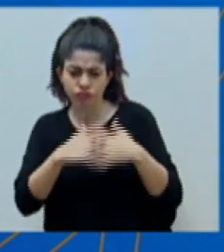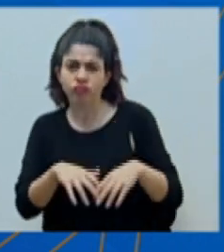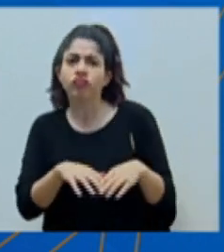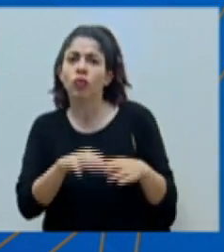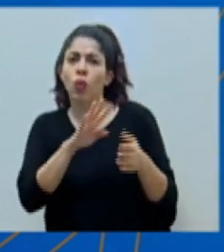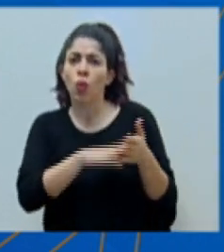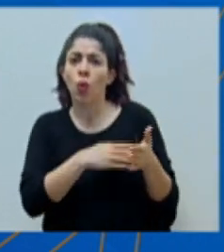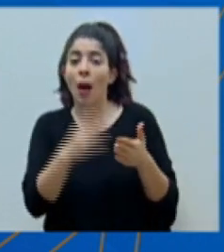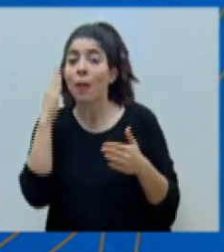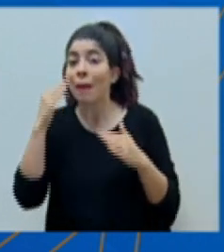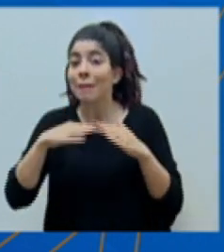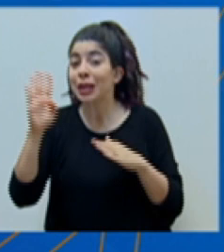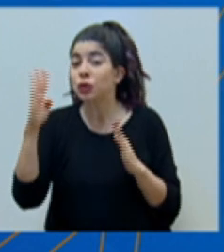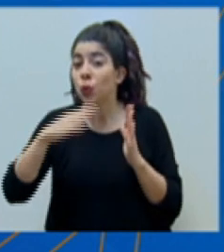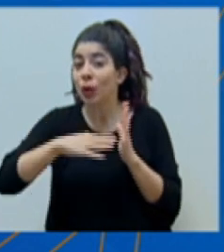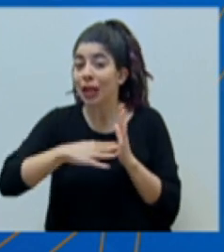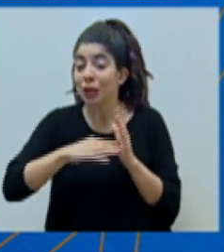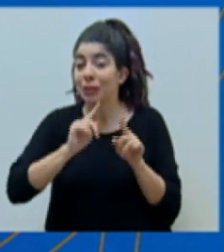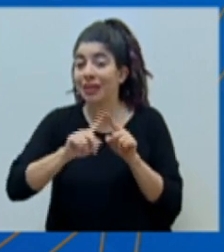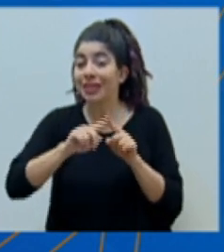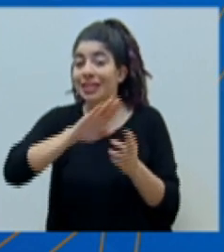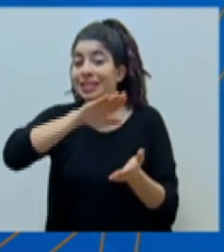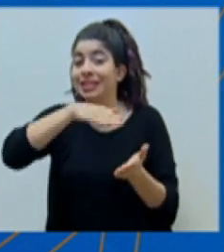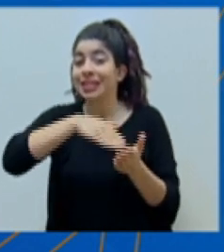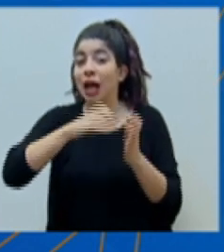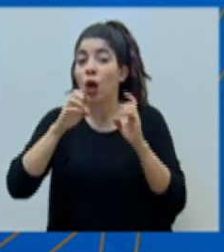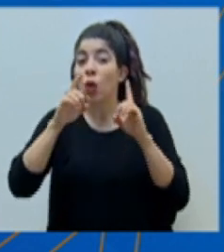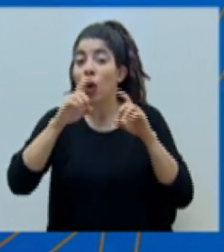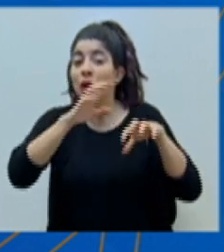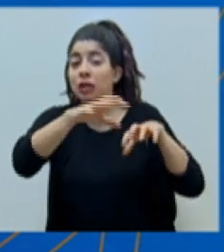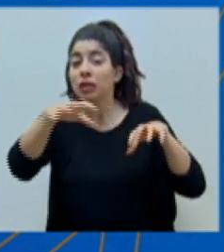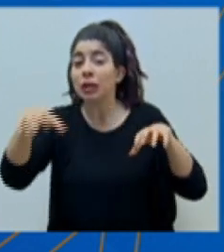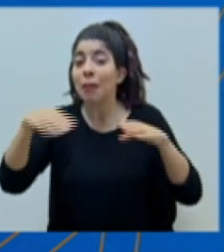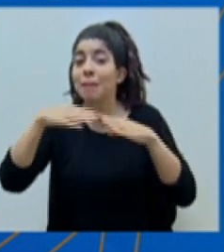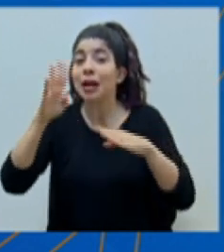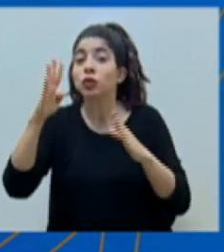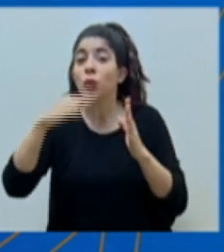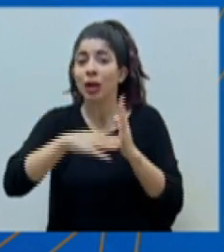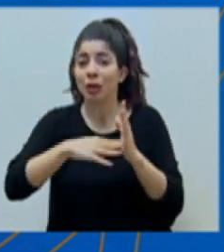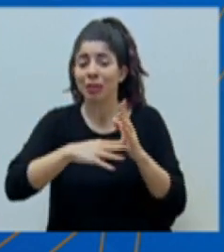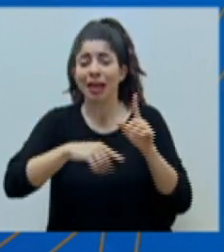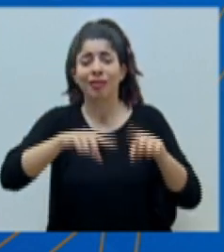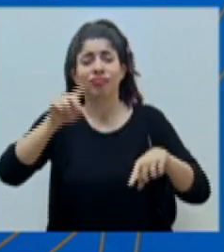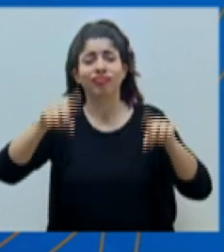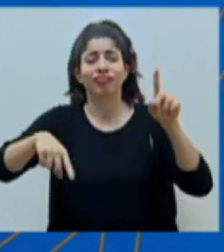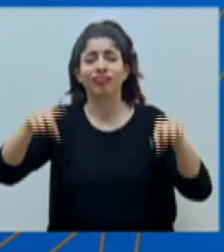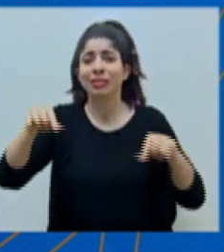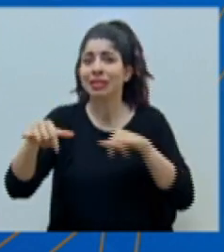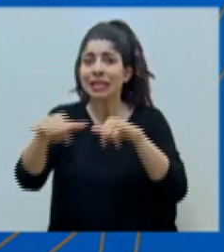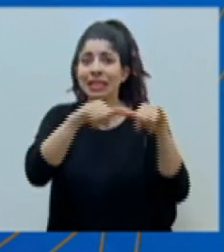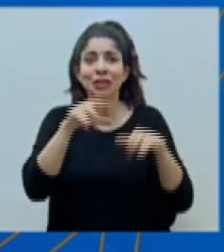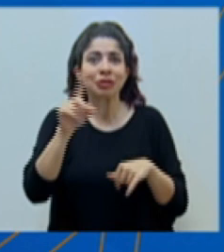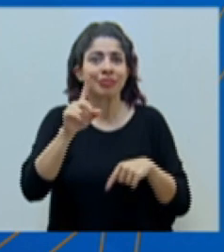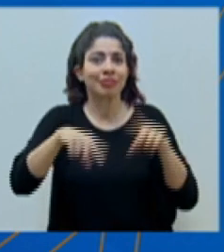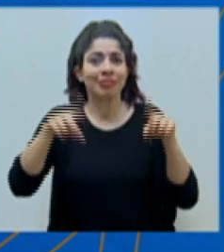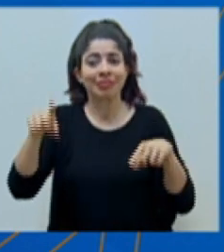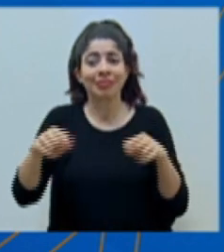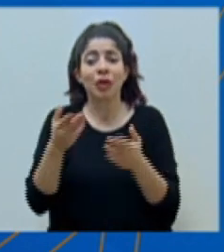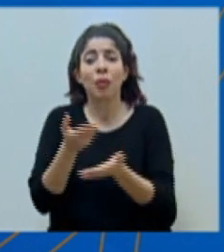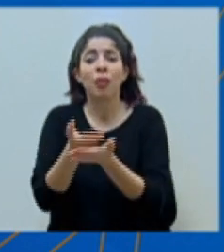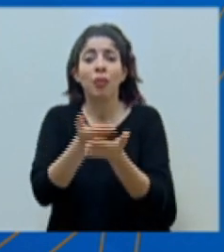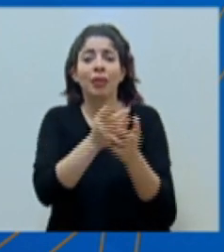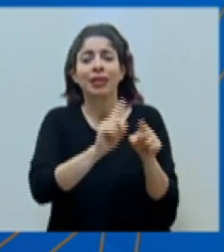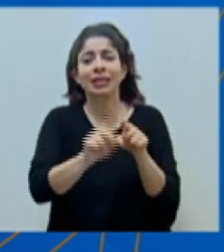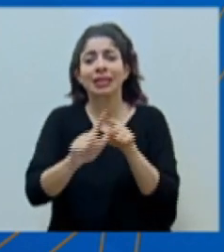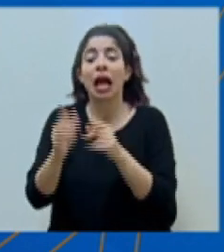porque son más de 4,000 centros educativos, son centros educativos muy heterogéneos y además muchísimas ofertas